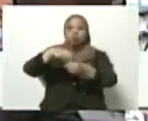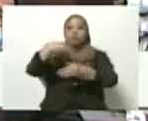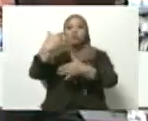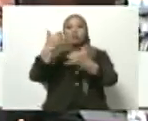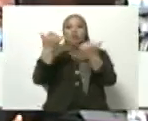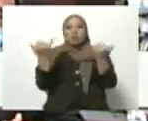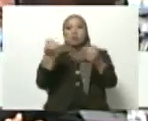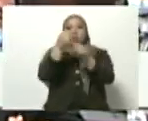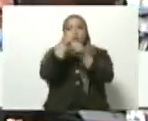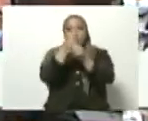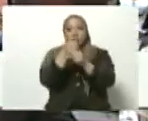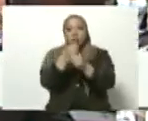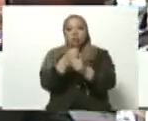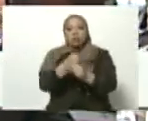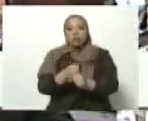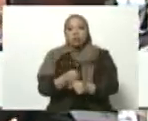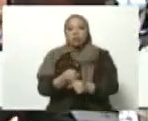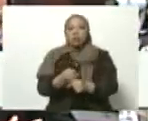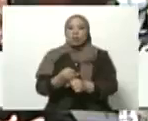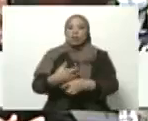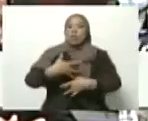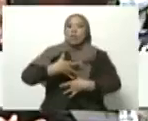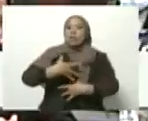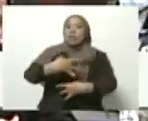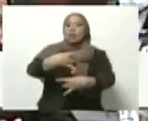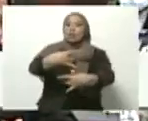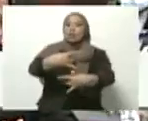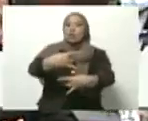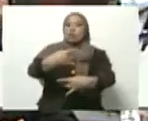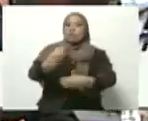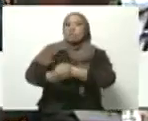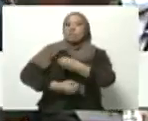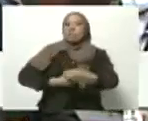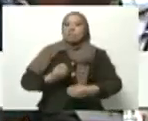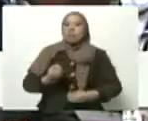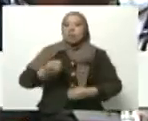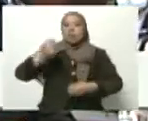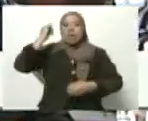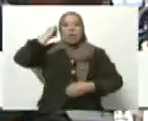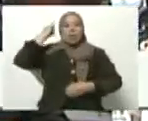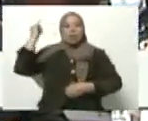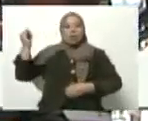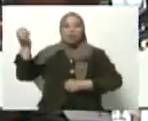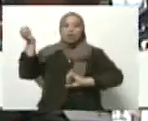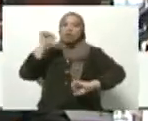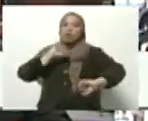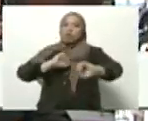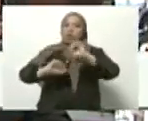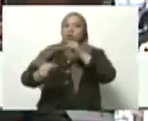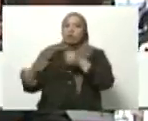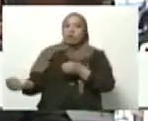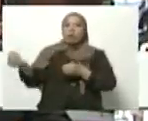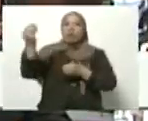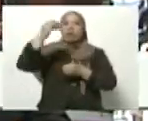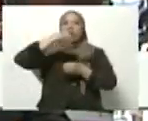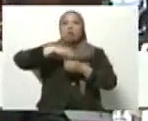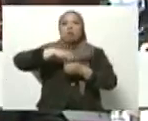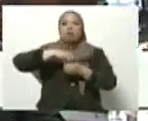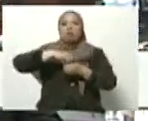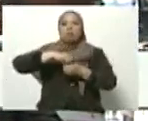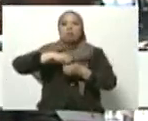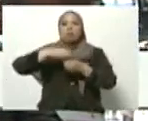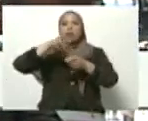cuáles eran la intencionalidad de esa confrontación interna y a